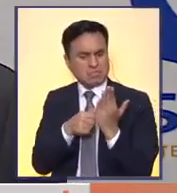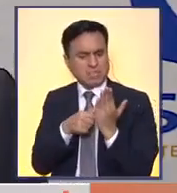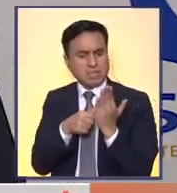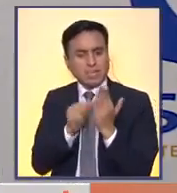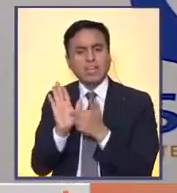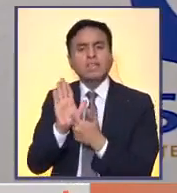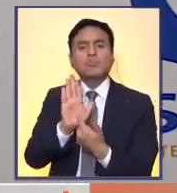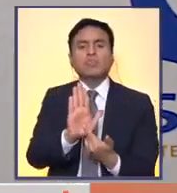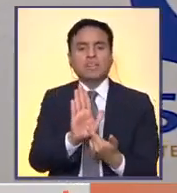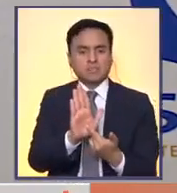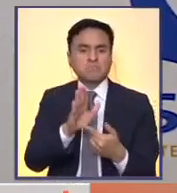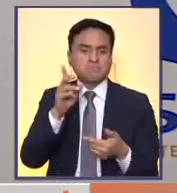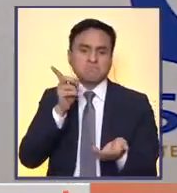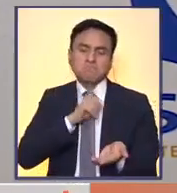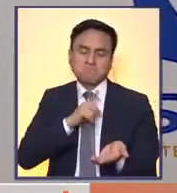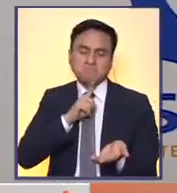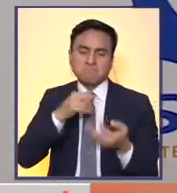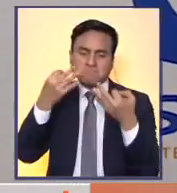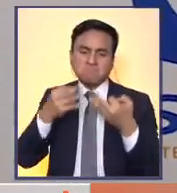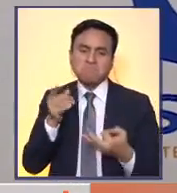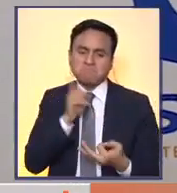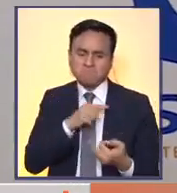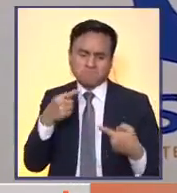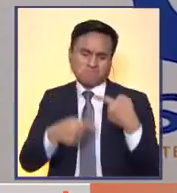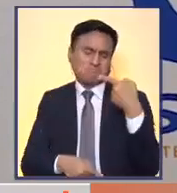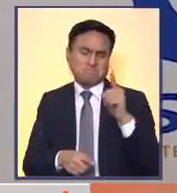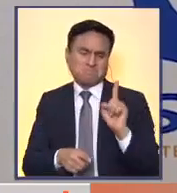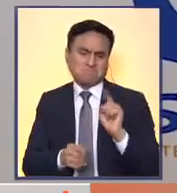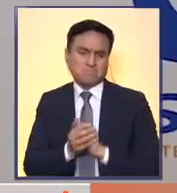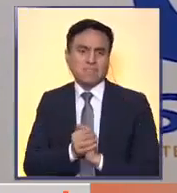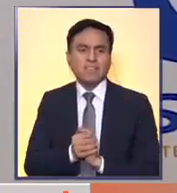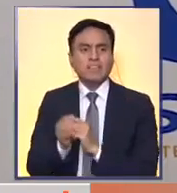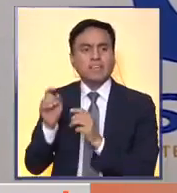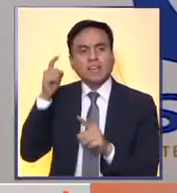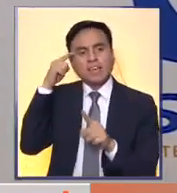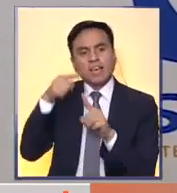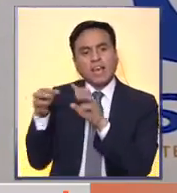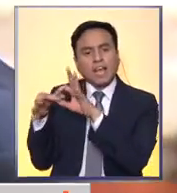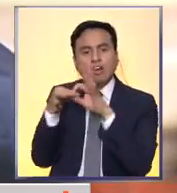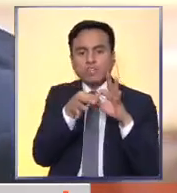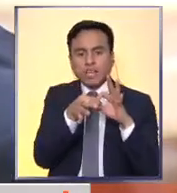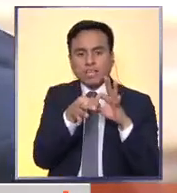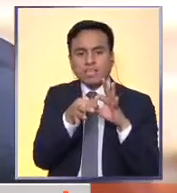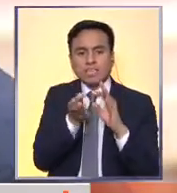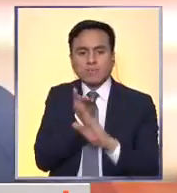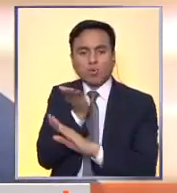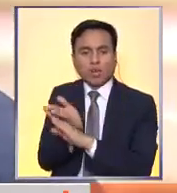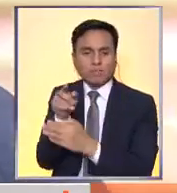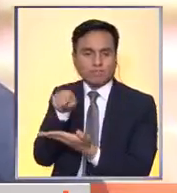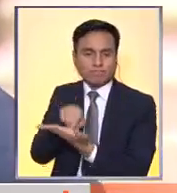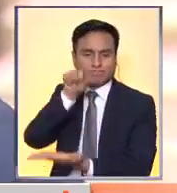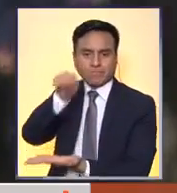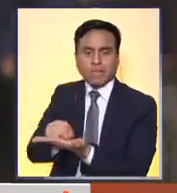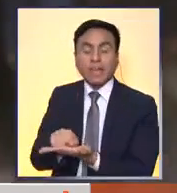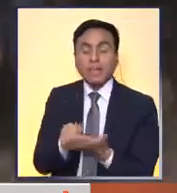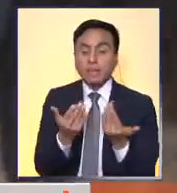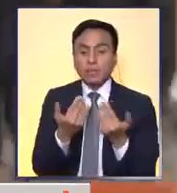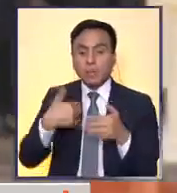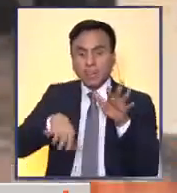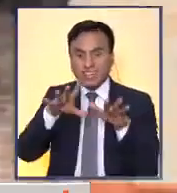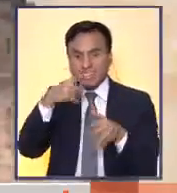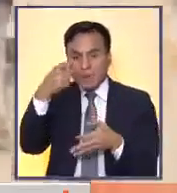demostrar finalmente que no corresponde sobre todo la causal que se invoca el requerimiento de más de 100 páginas